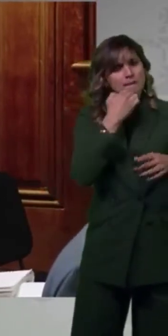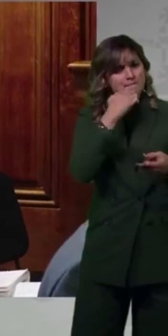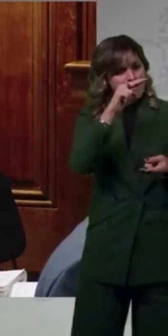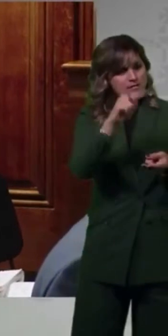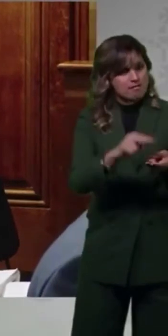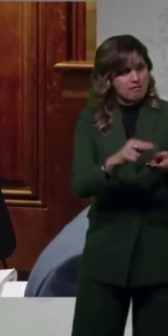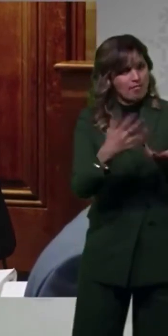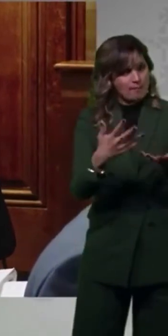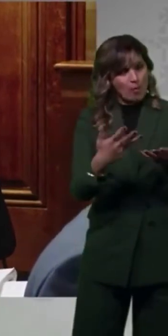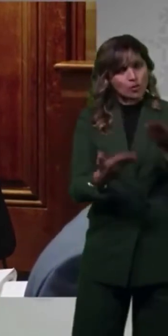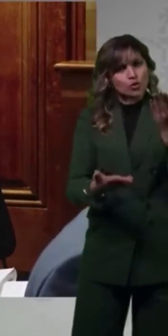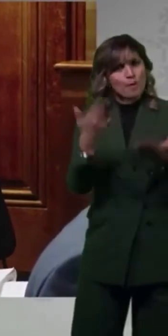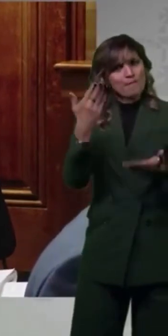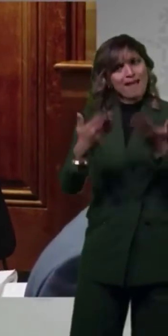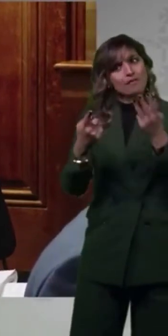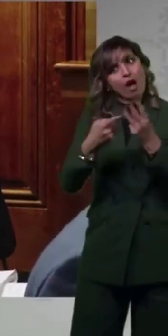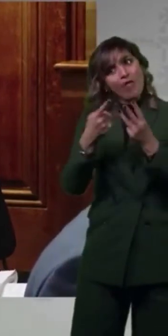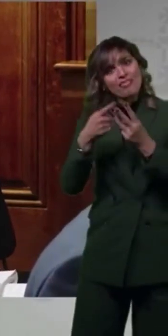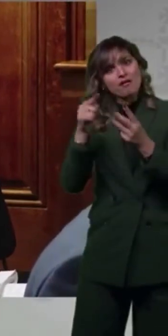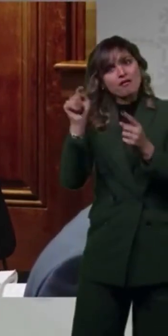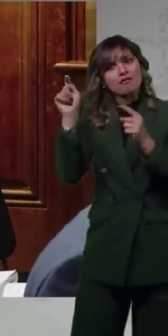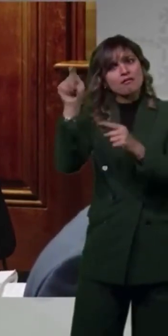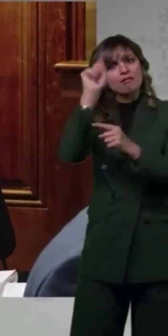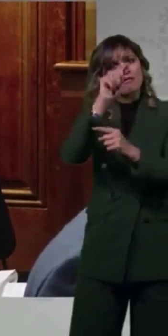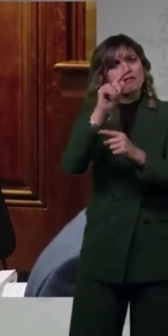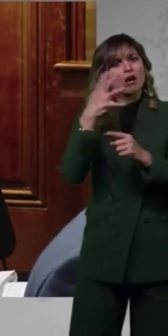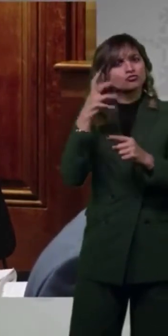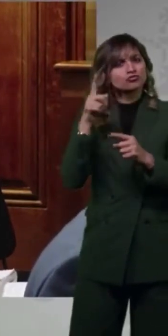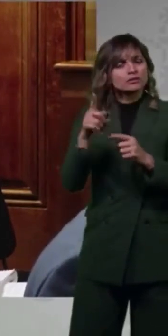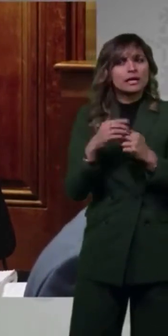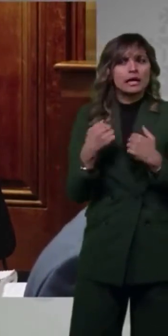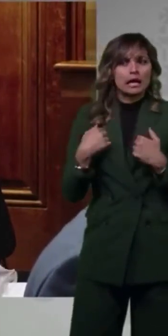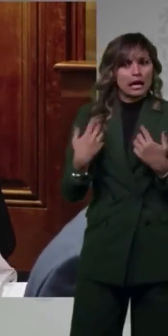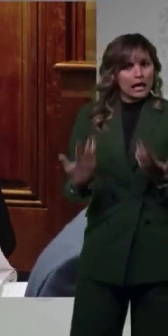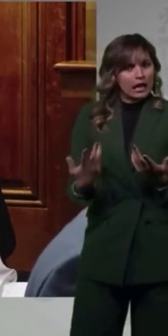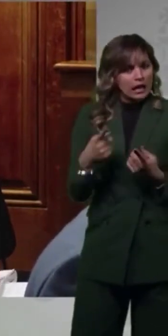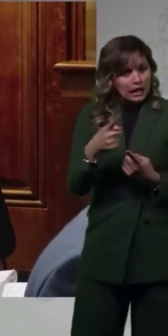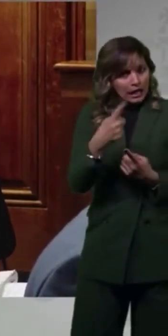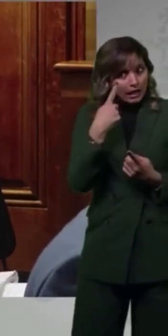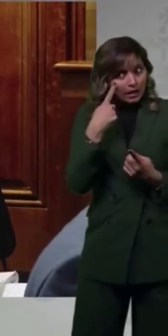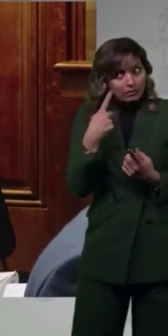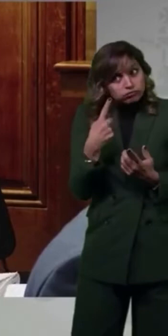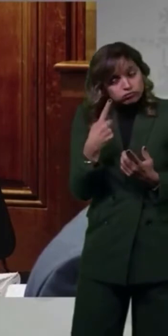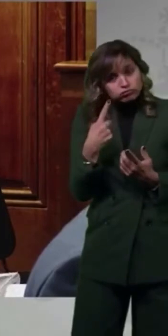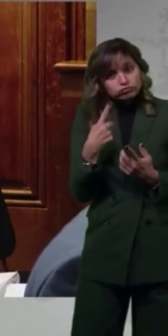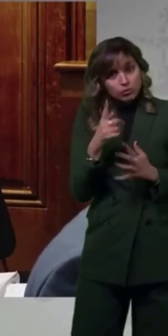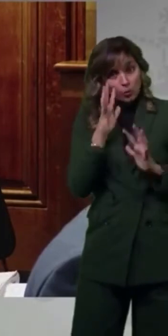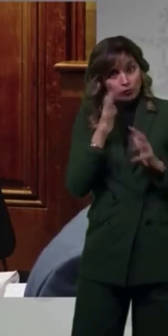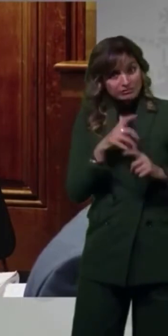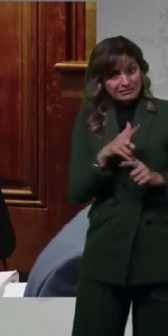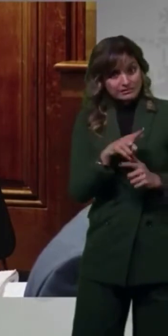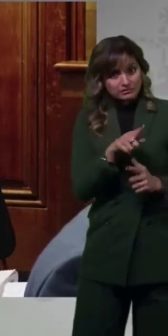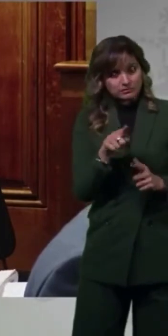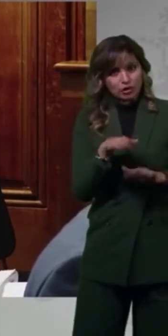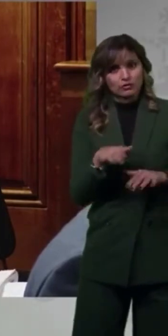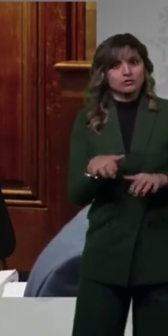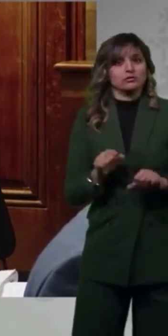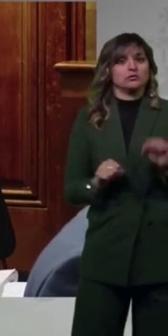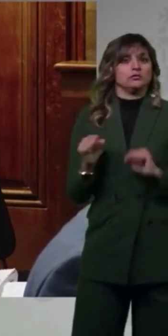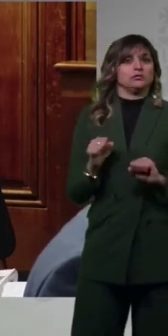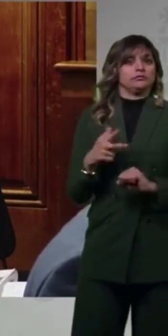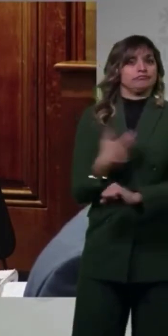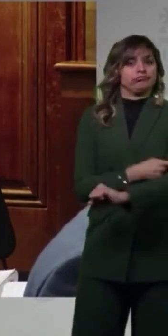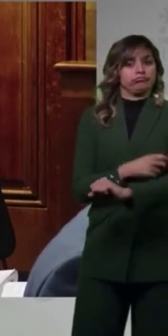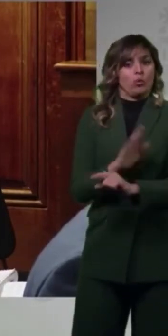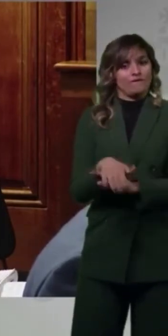el consejo se produce cuando la agencia de seguridad sanitaria del reino unido publicó datos de un estudio del mundo real que encontró que